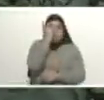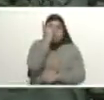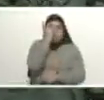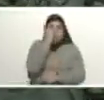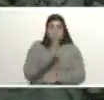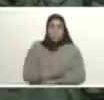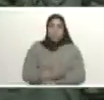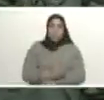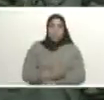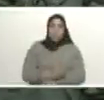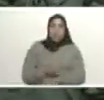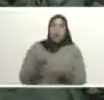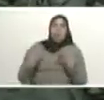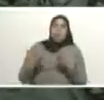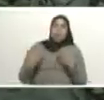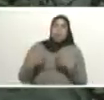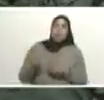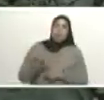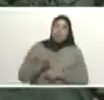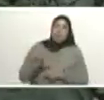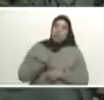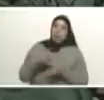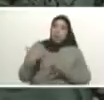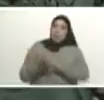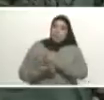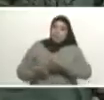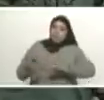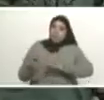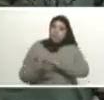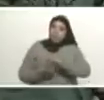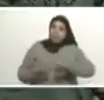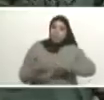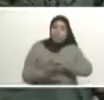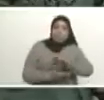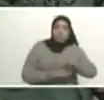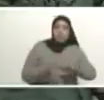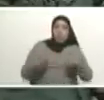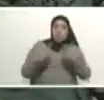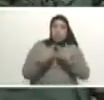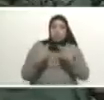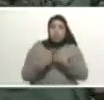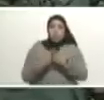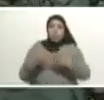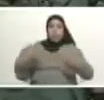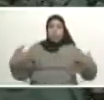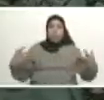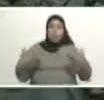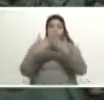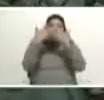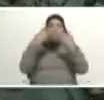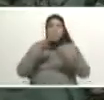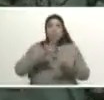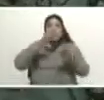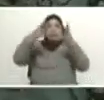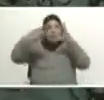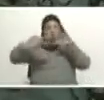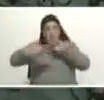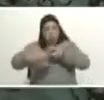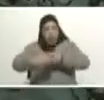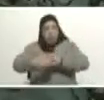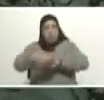pronto en Venezuela iba a haber un colapso, que muy pronto iba a haber un cambio de